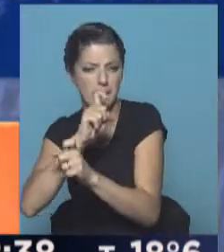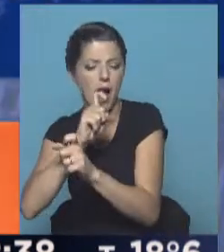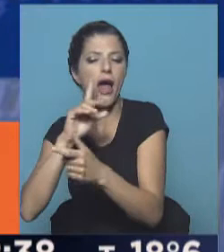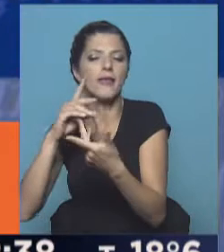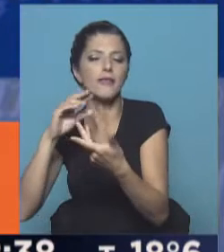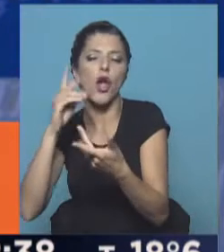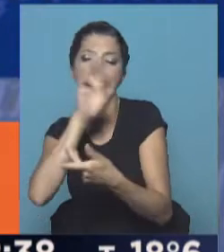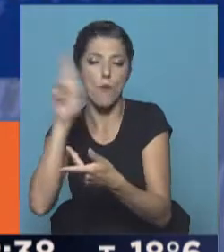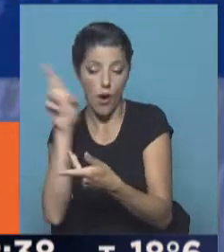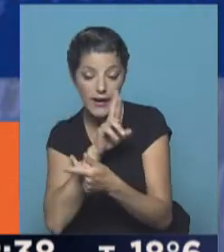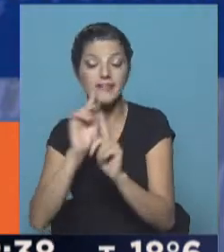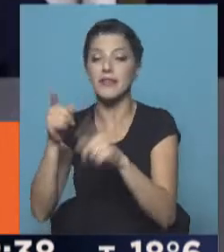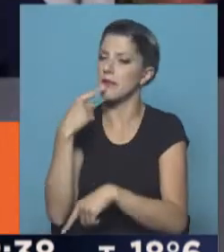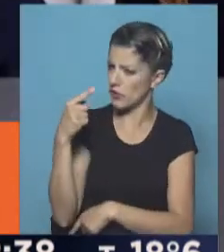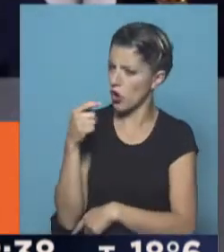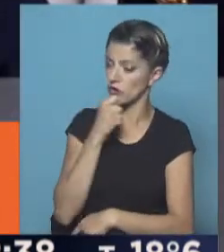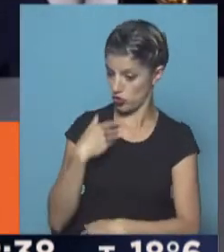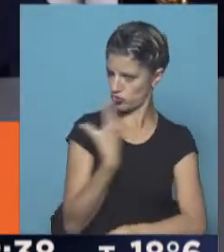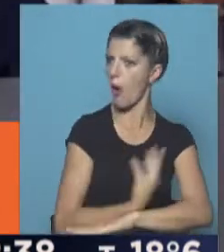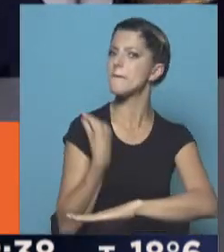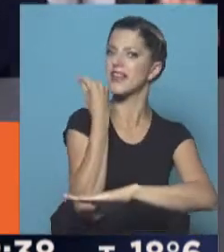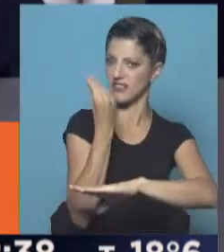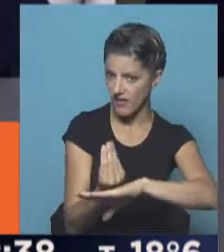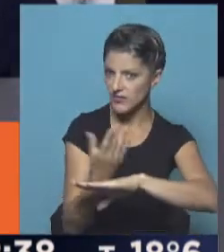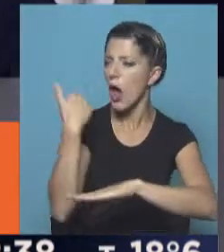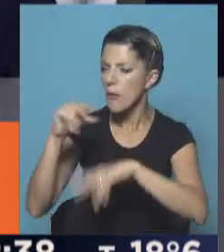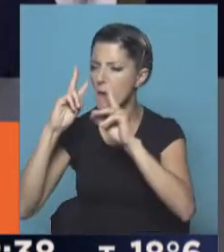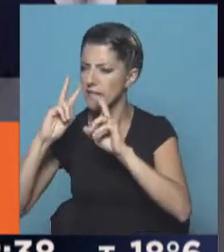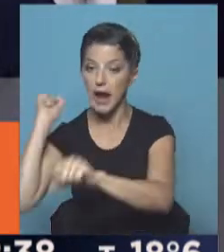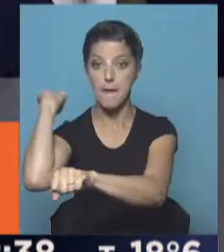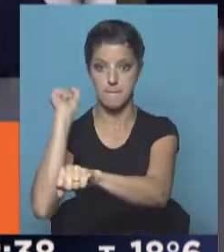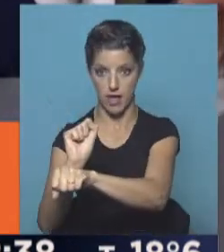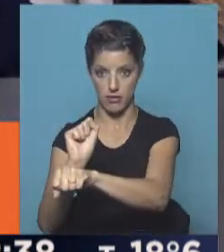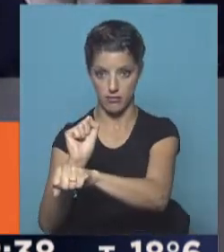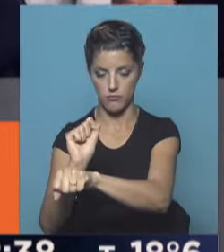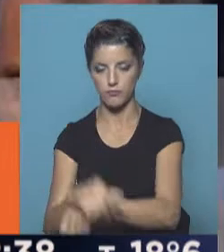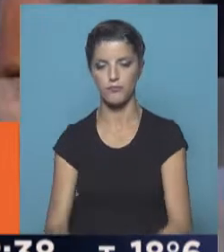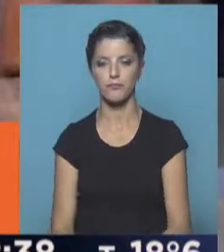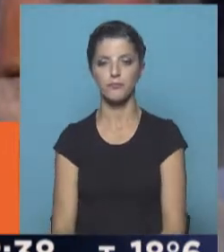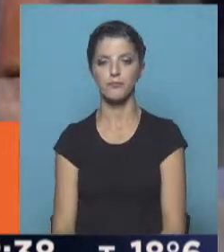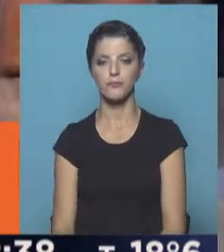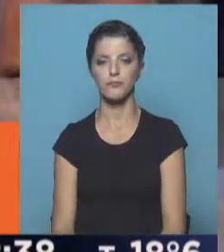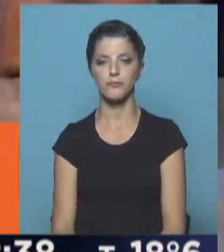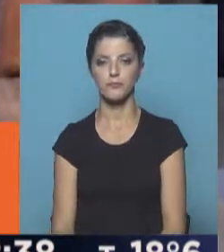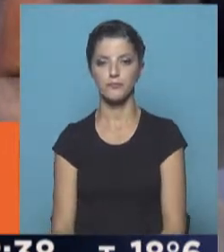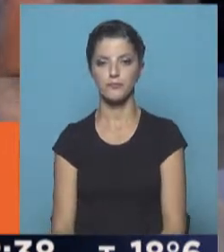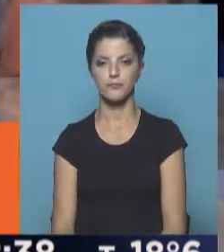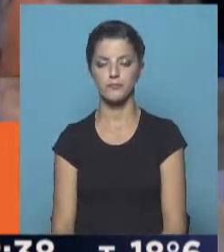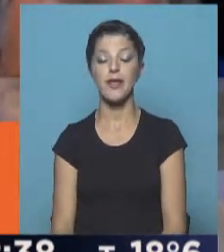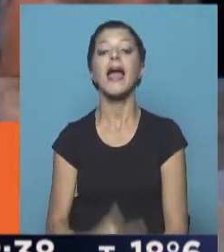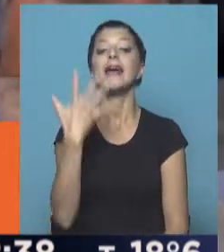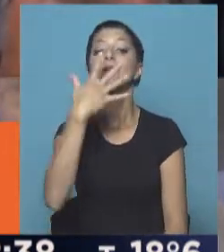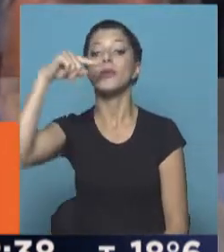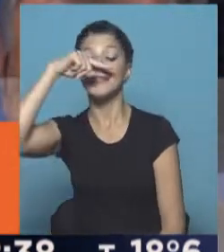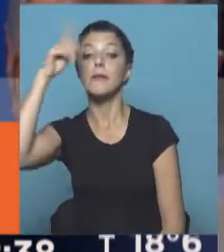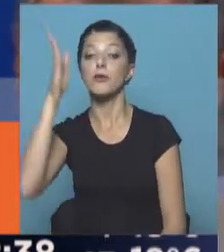además con investigarla y enviarla a la cárcel si logra acceder a la presidencia. Si bien para el